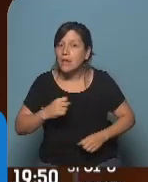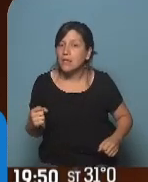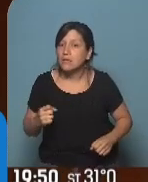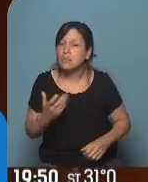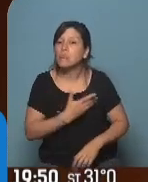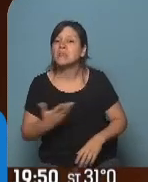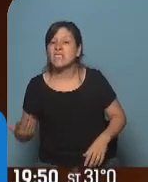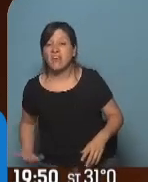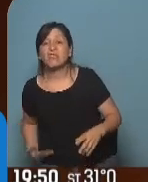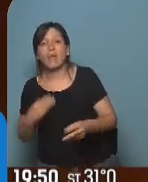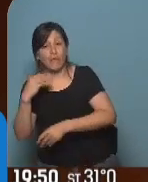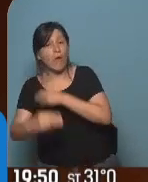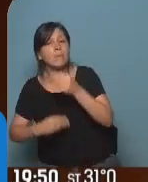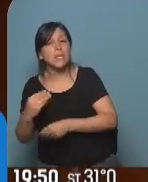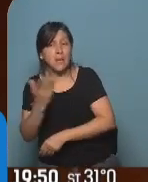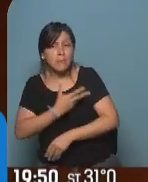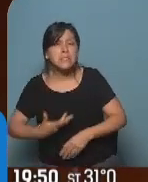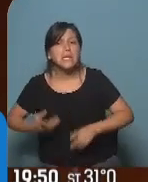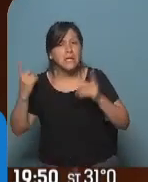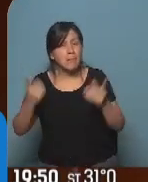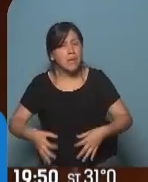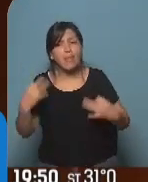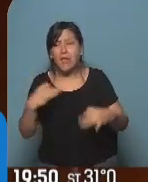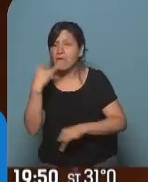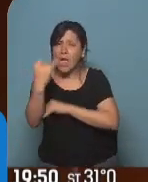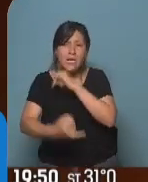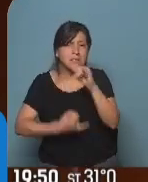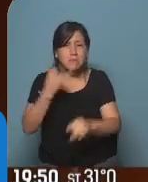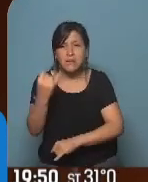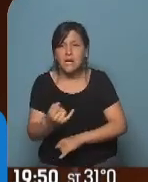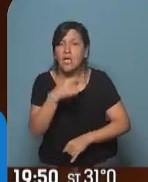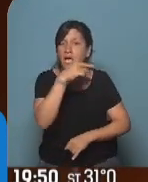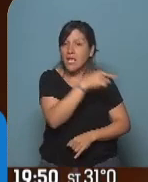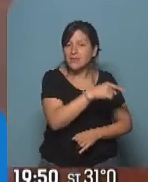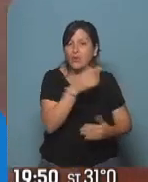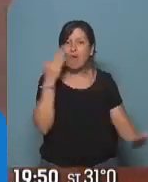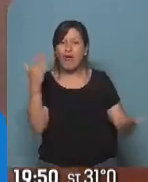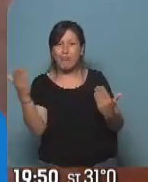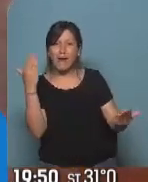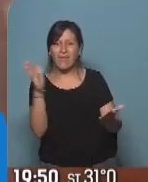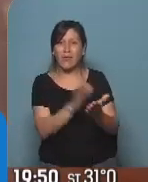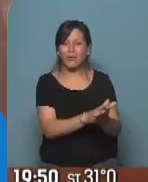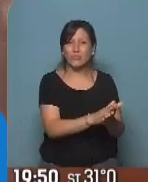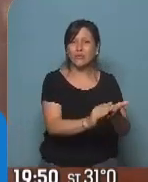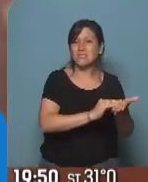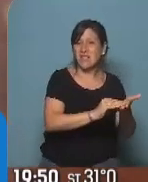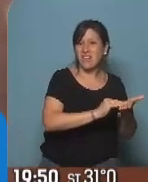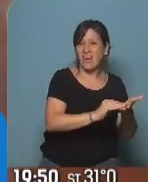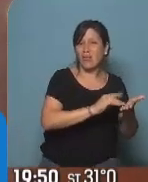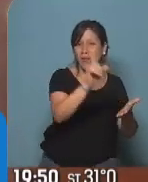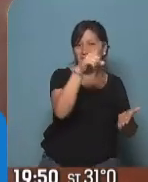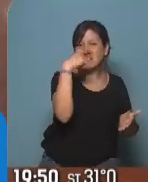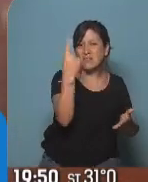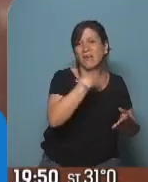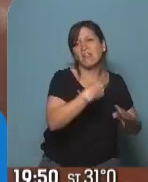presidente miren si eso no es un paso adelante respecto de una senadora de la nación que está amotinada en el senado amparada